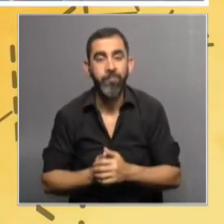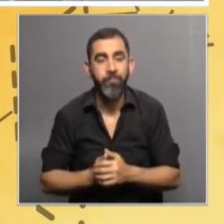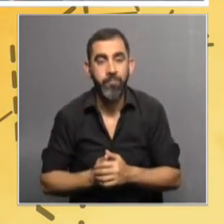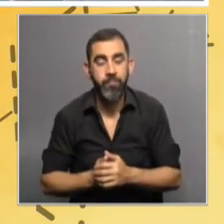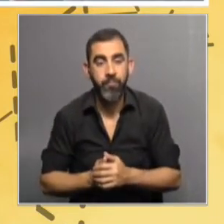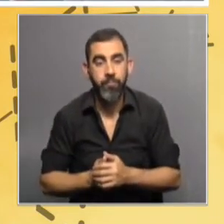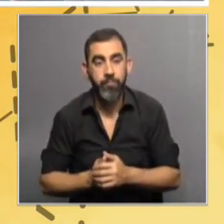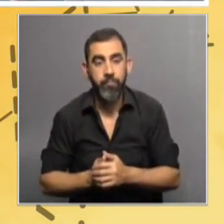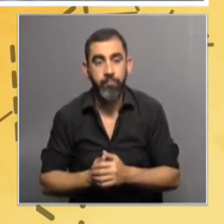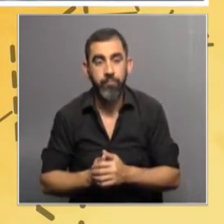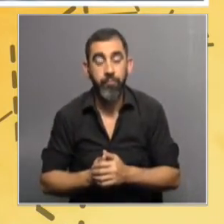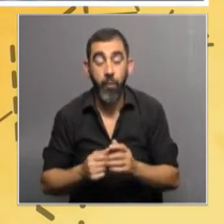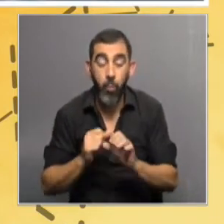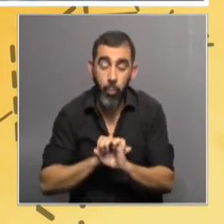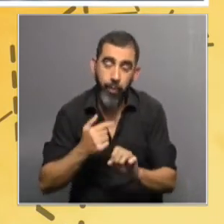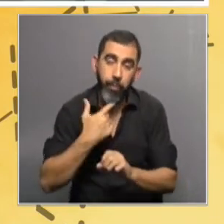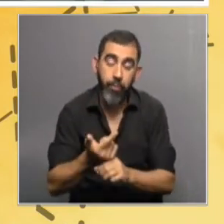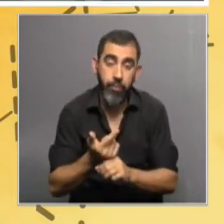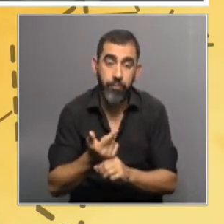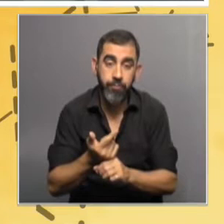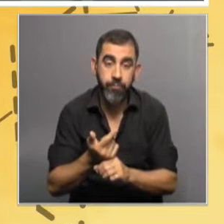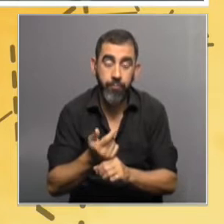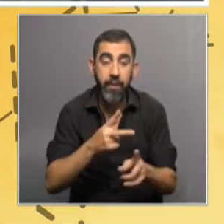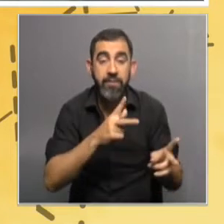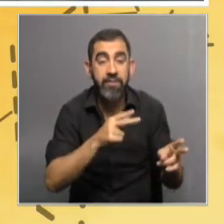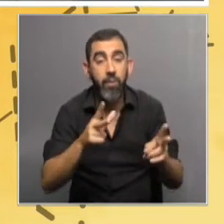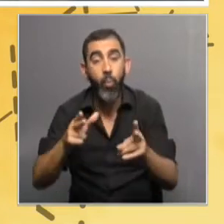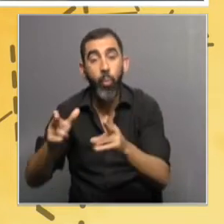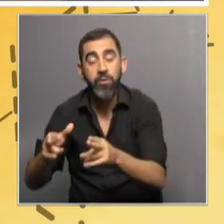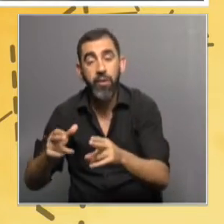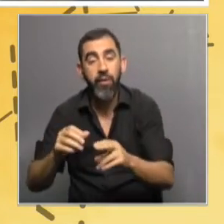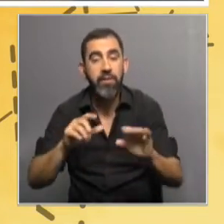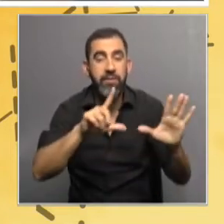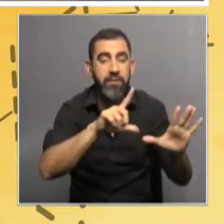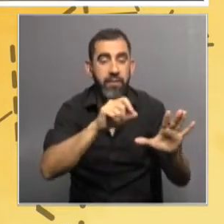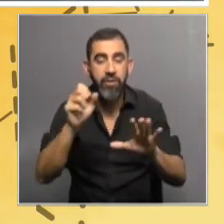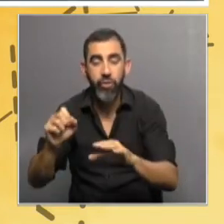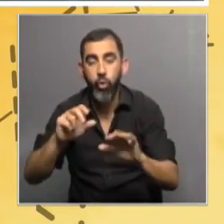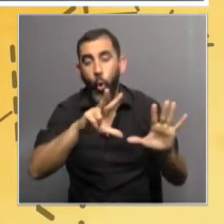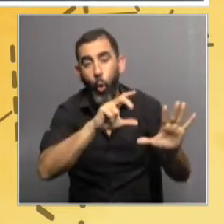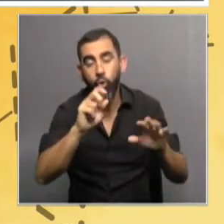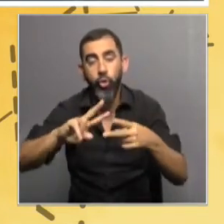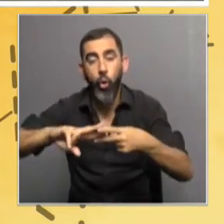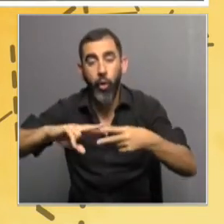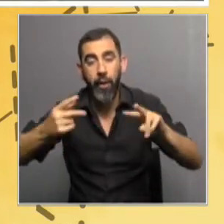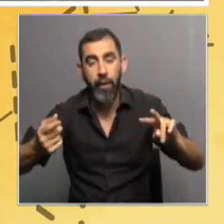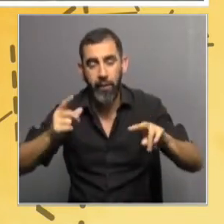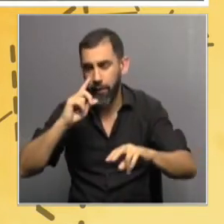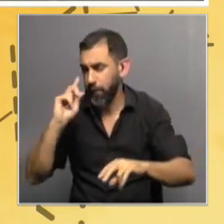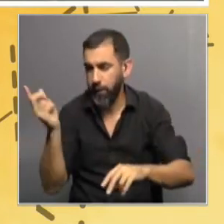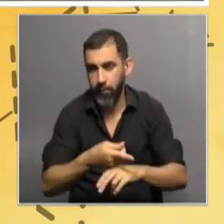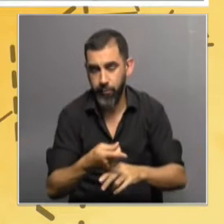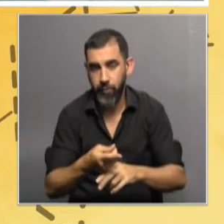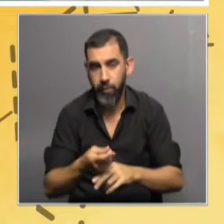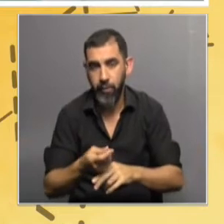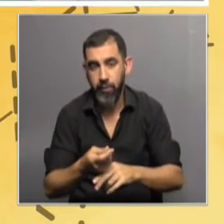secuenciación masiva se puede lograr por ejemplo la secuenciación de 700 800 genes de una forma relativamente rápida y un